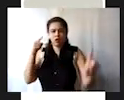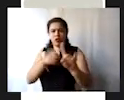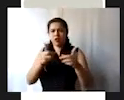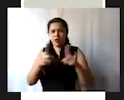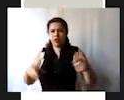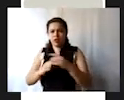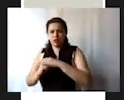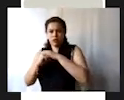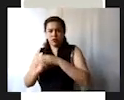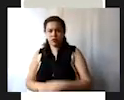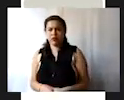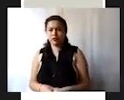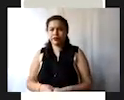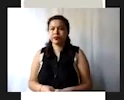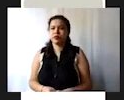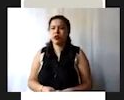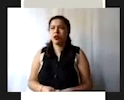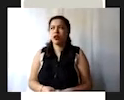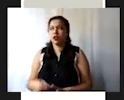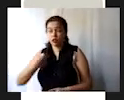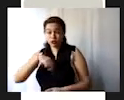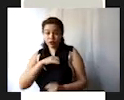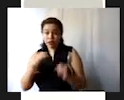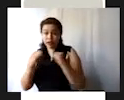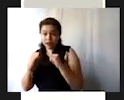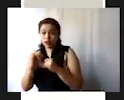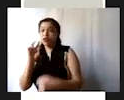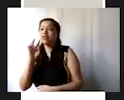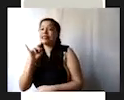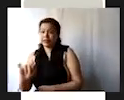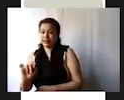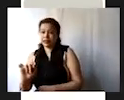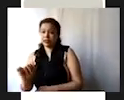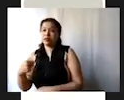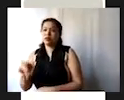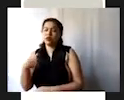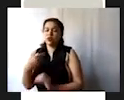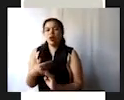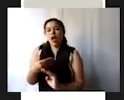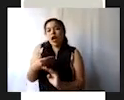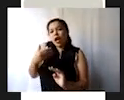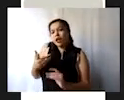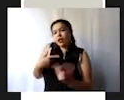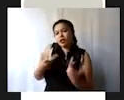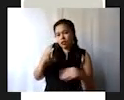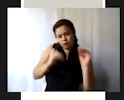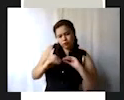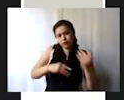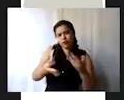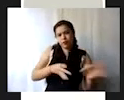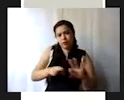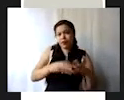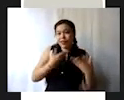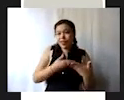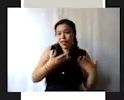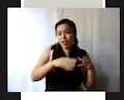sostenible? La institución, sí. Yo estaba trabajando como parte operativa y ahorita me cambiaron al